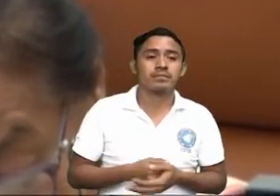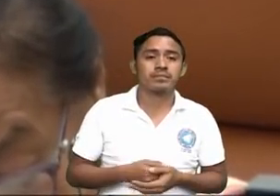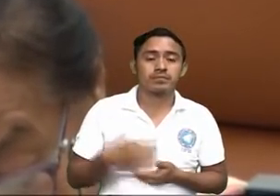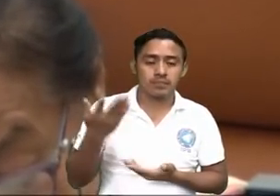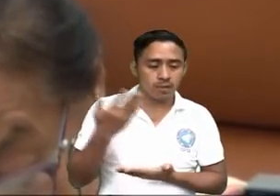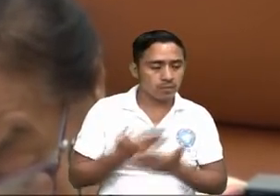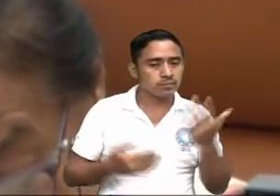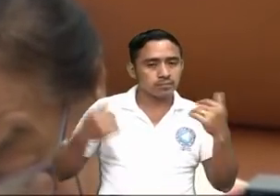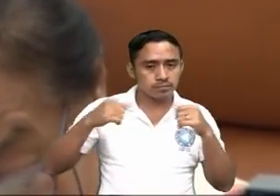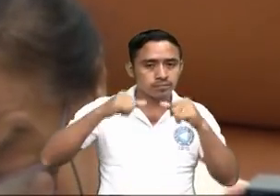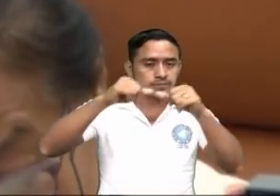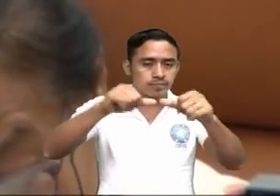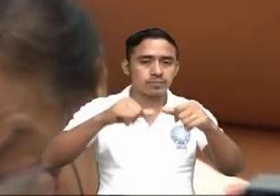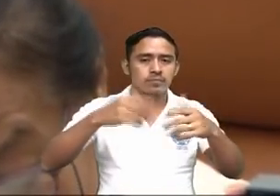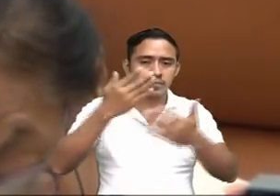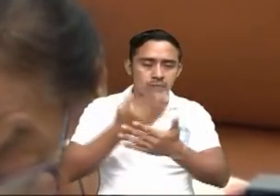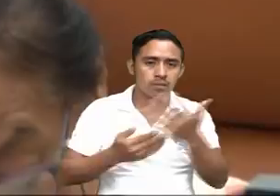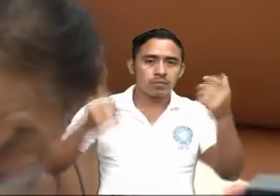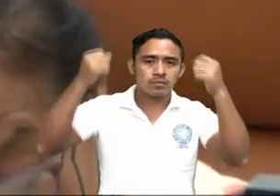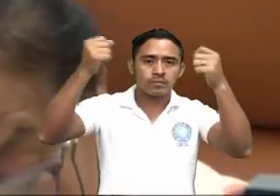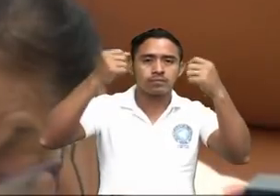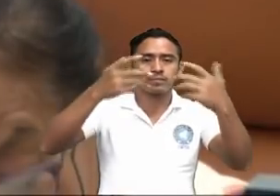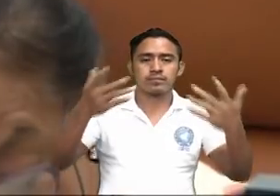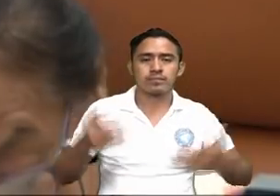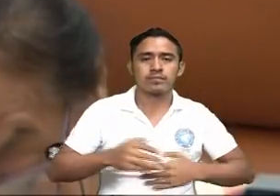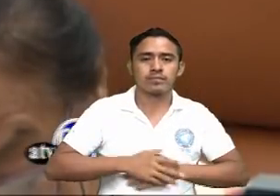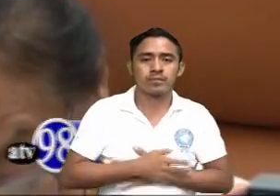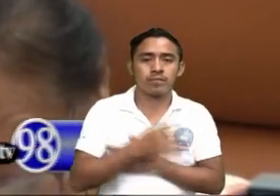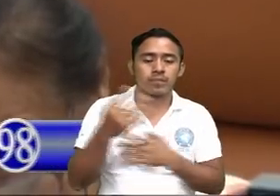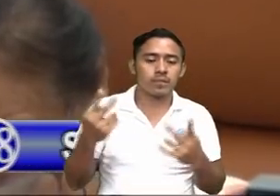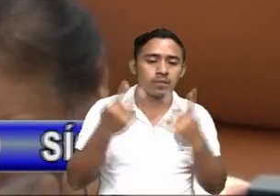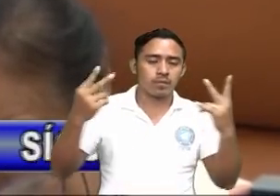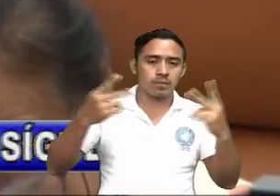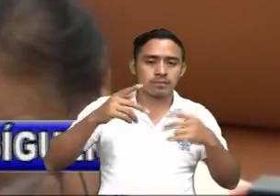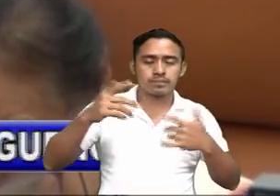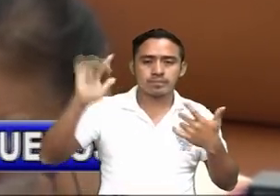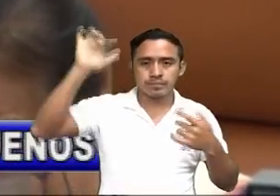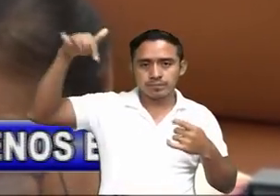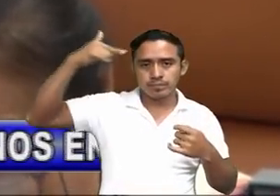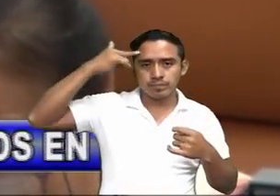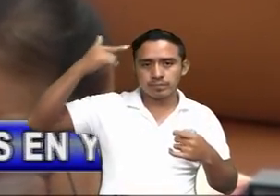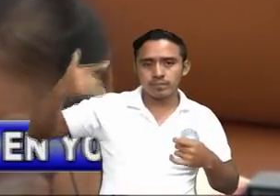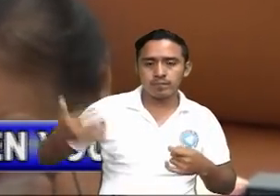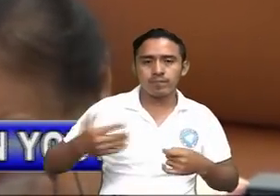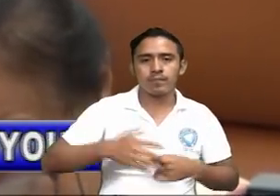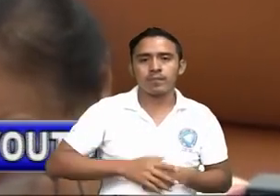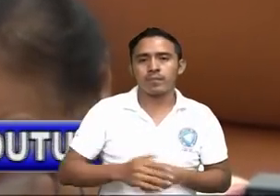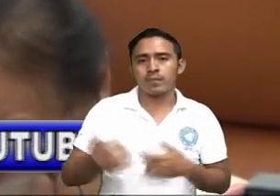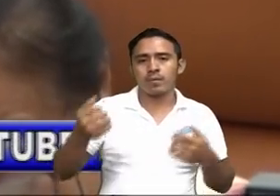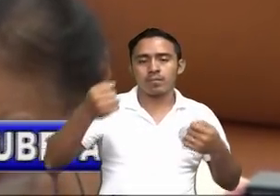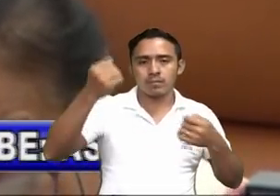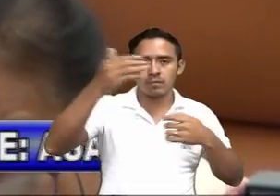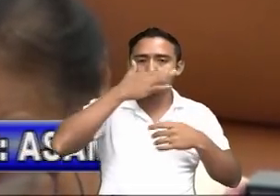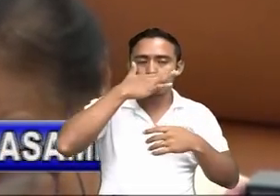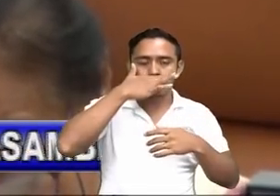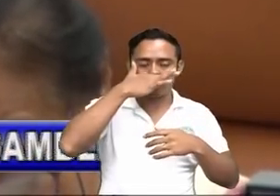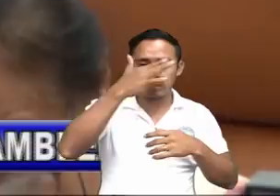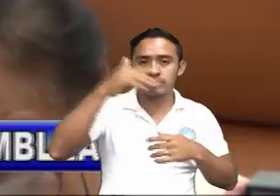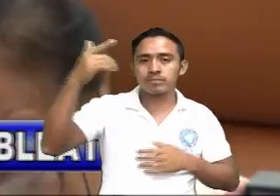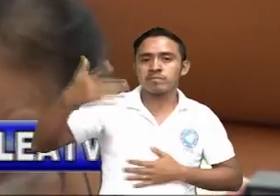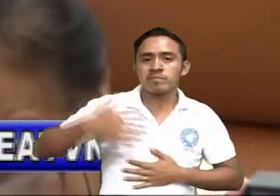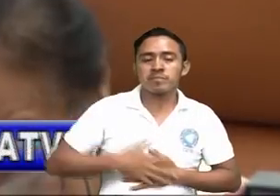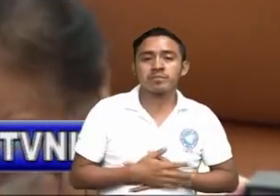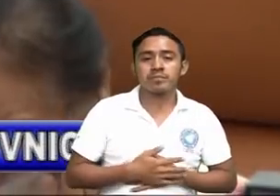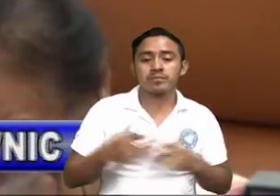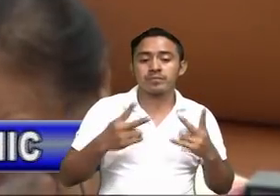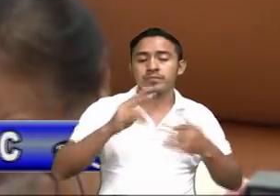para adelante, vamos en victoria y que viva nuestro gobierno revolucionario, que viva nuestro